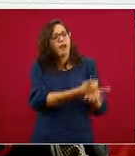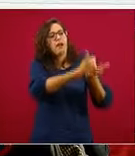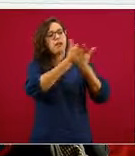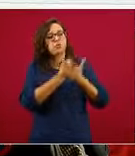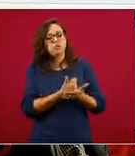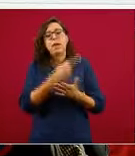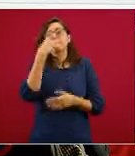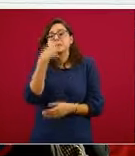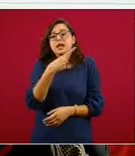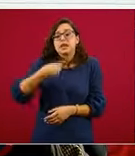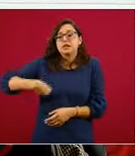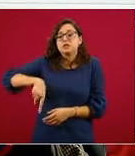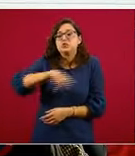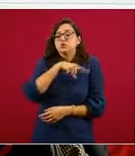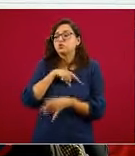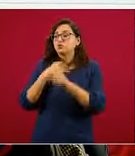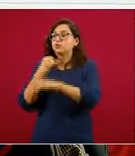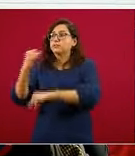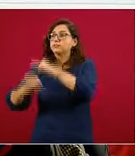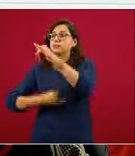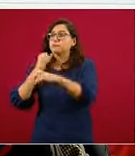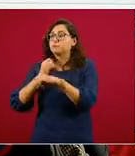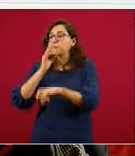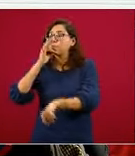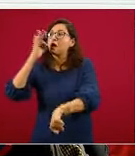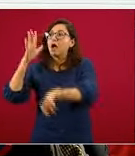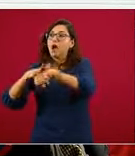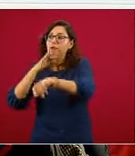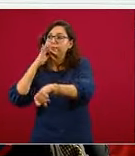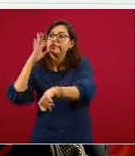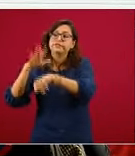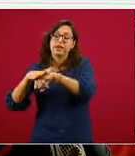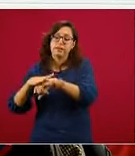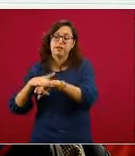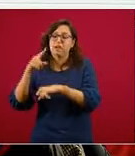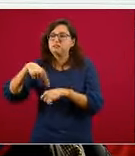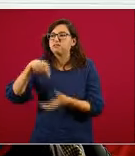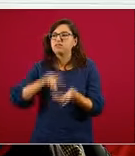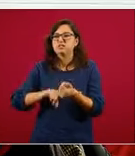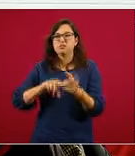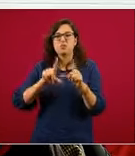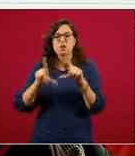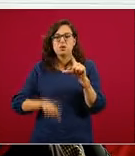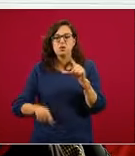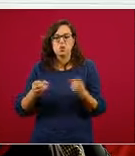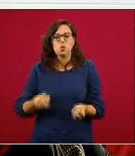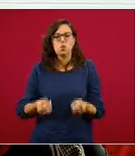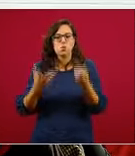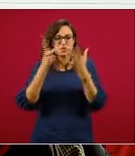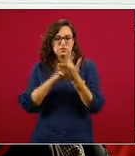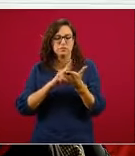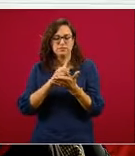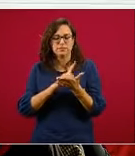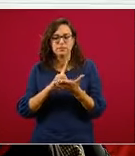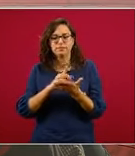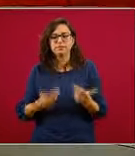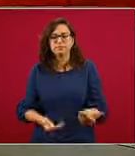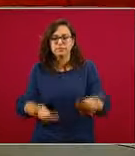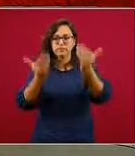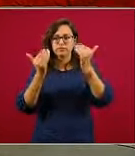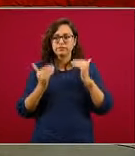distintos organismos internacionales sobre cómo está el fenómeno de consumo en nuestro país. Me gustaría, la siguiente, por